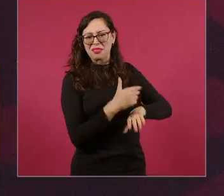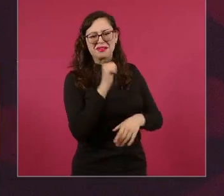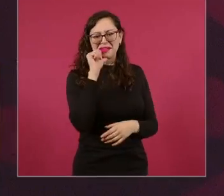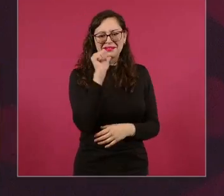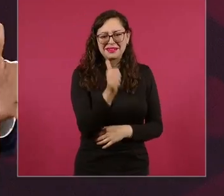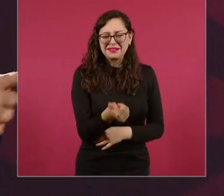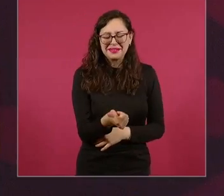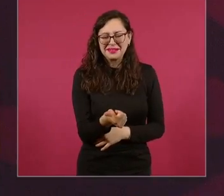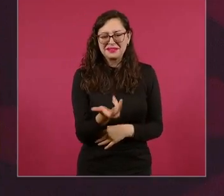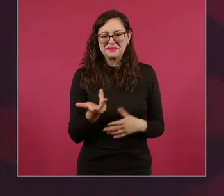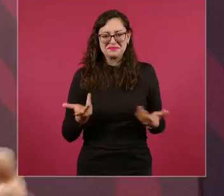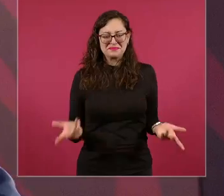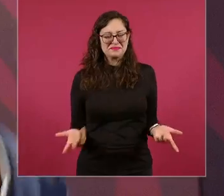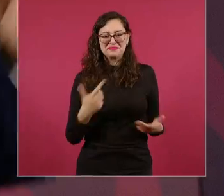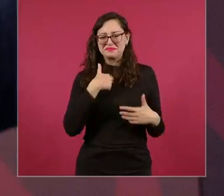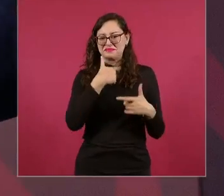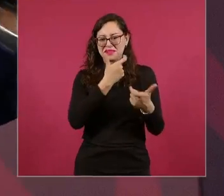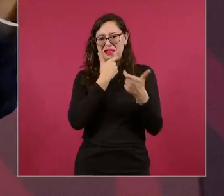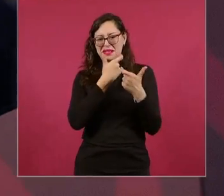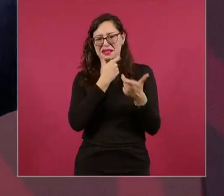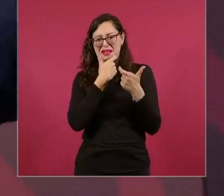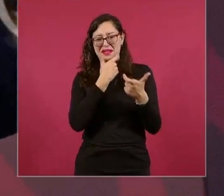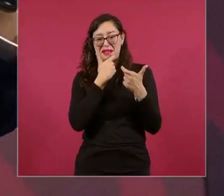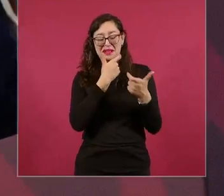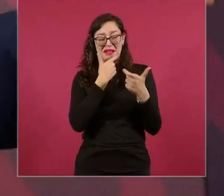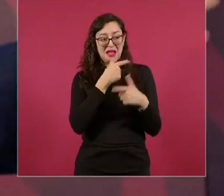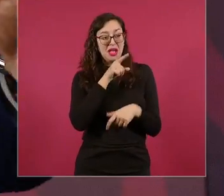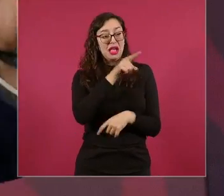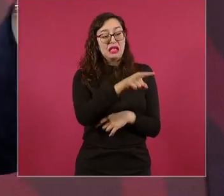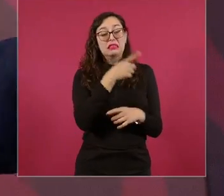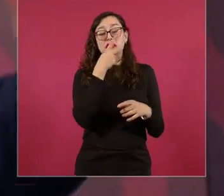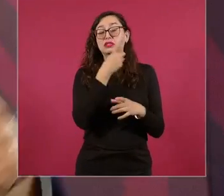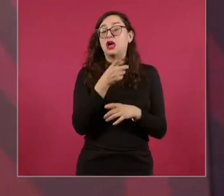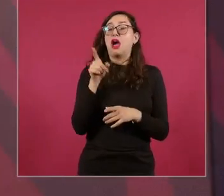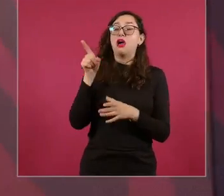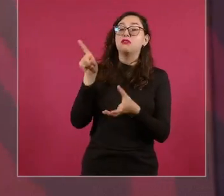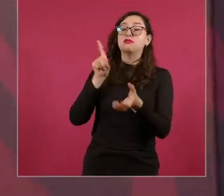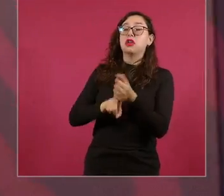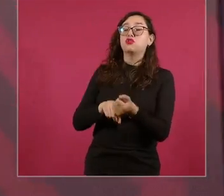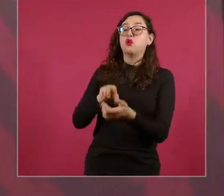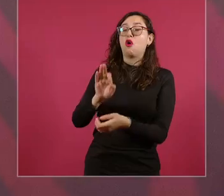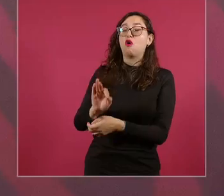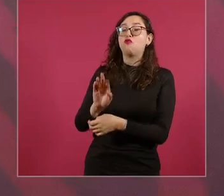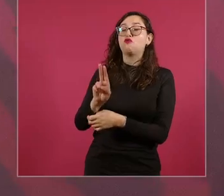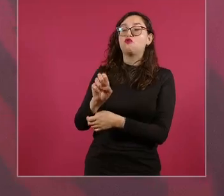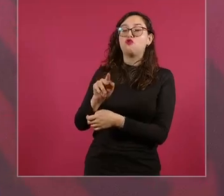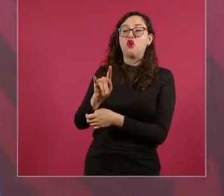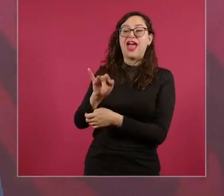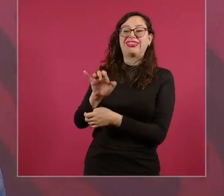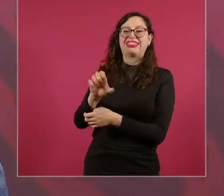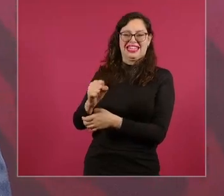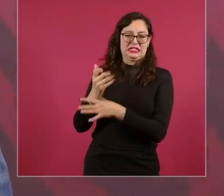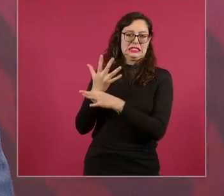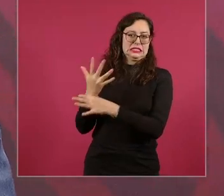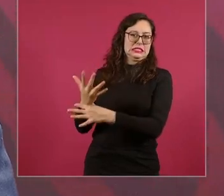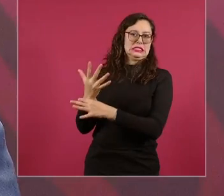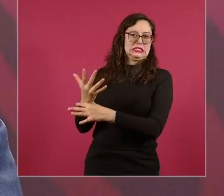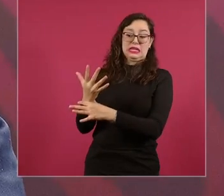Hasta me reí y dije que era la fuente de aquí del patio central.